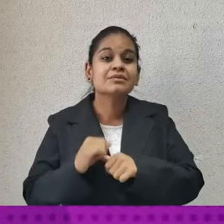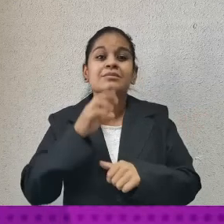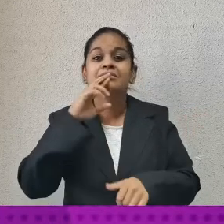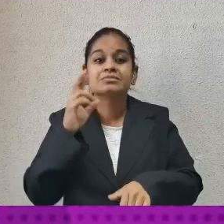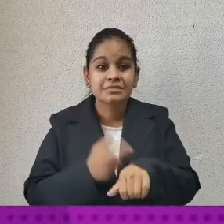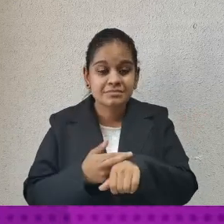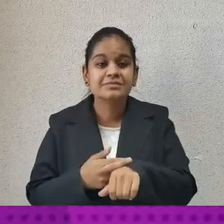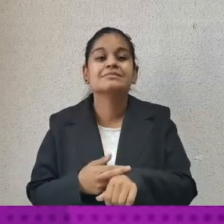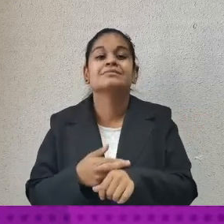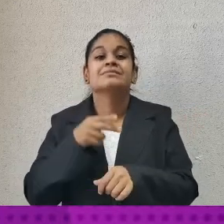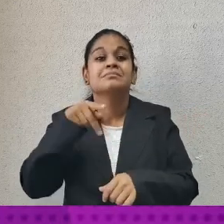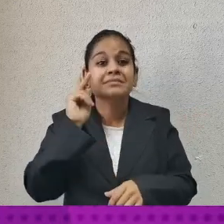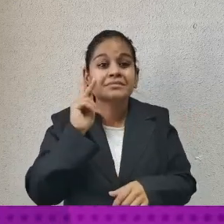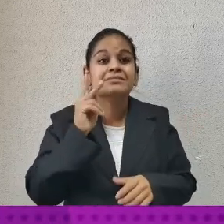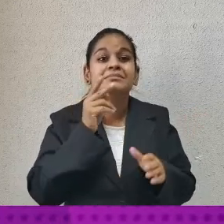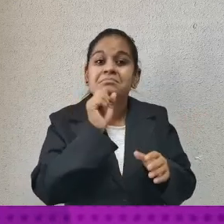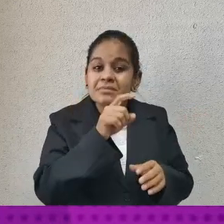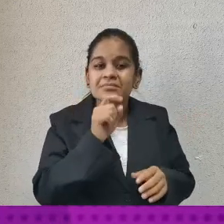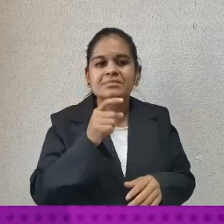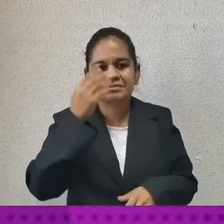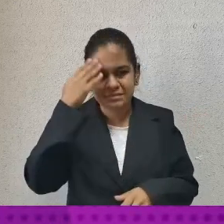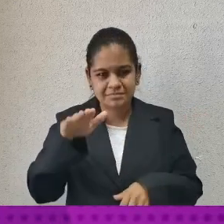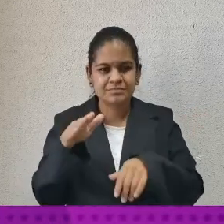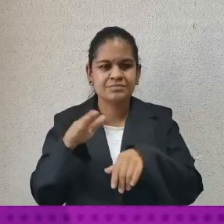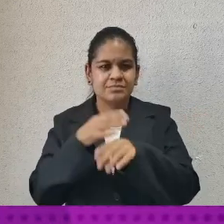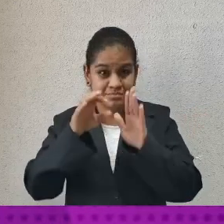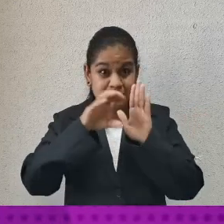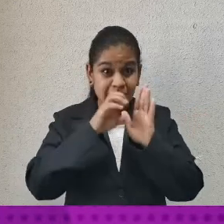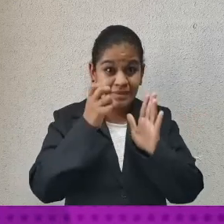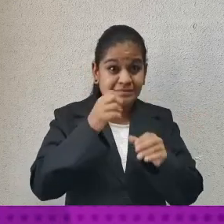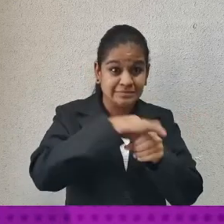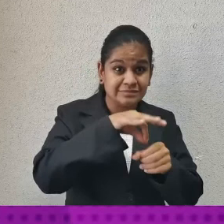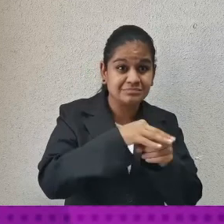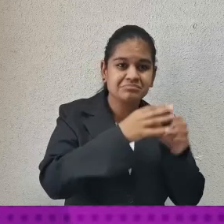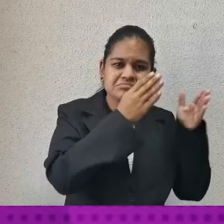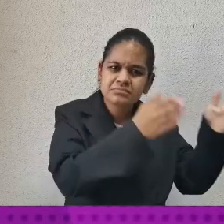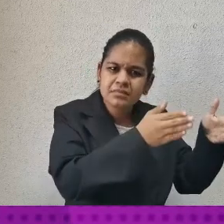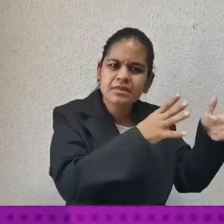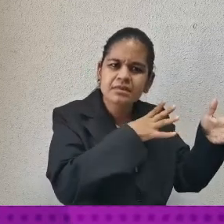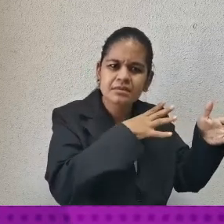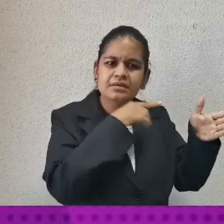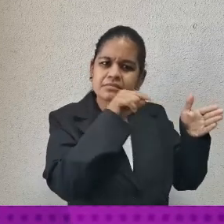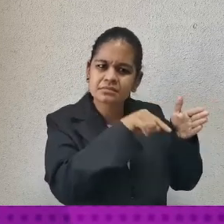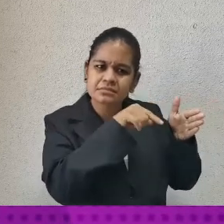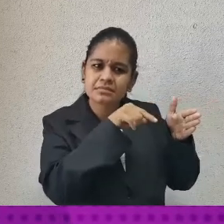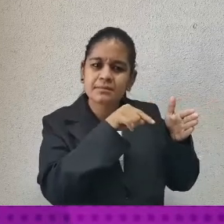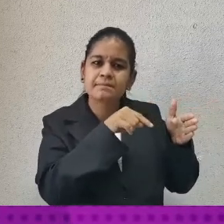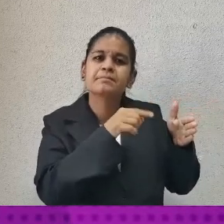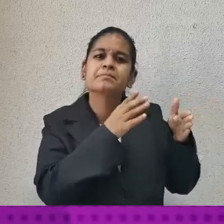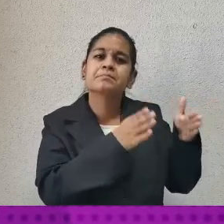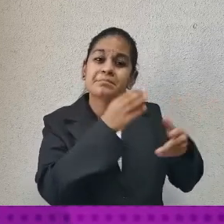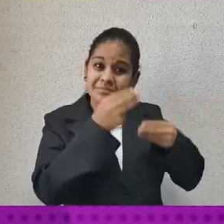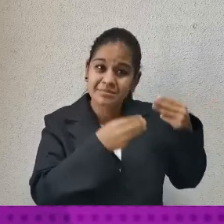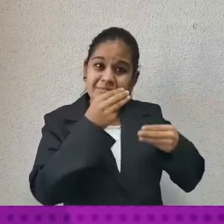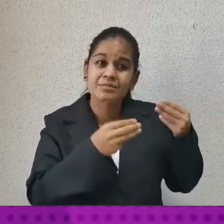organización, pero hay una parte en la que intervienen los ciudadanos y las ciudadanas, que es la jornada electoral, que son los que operan y